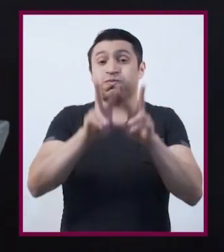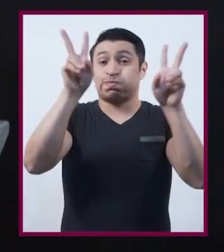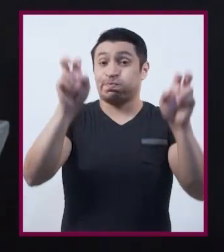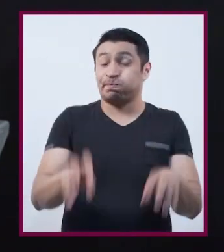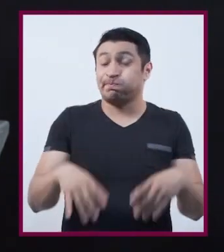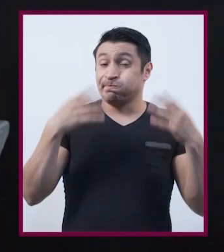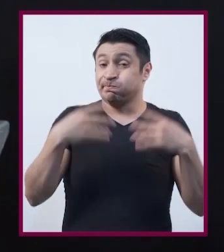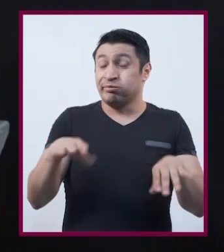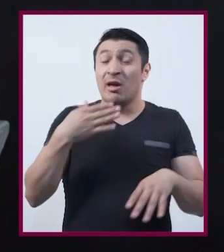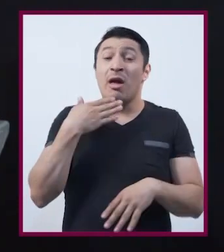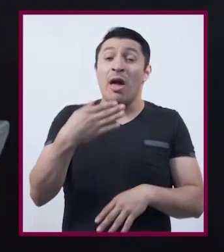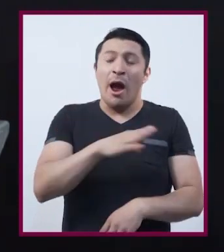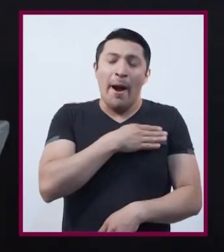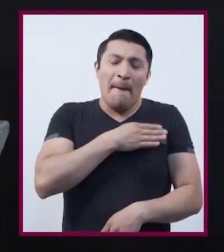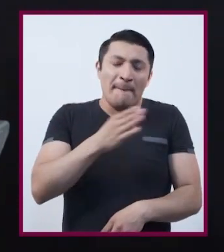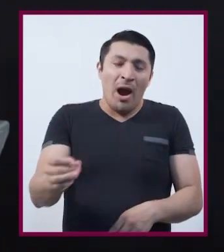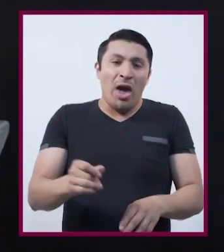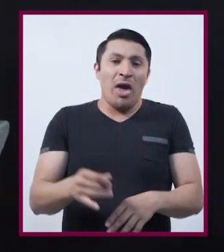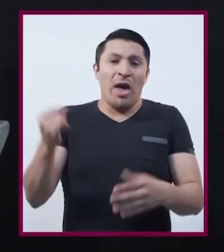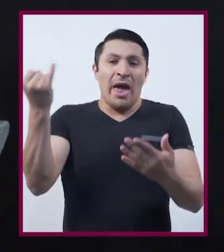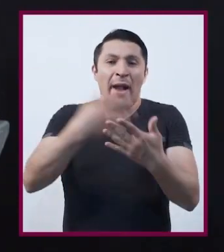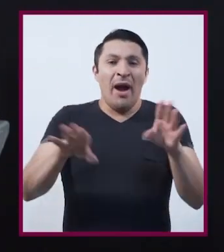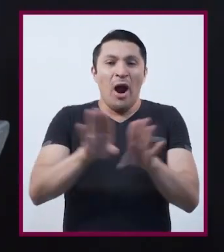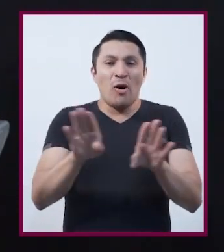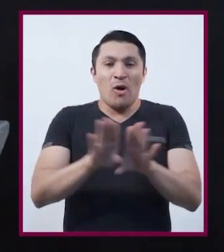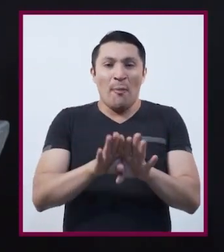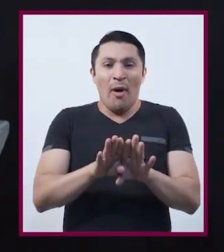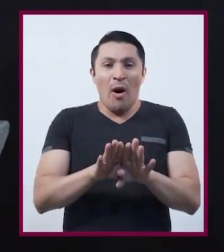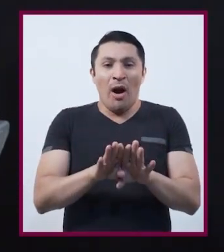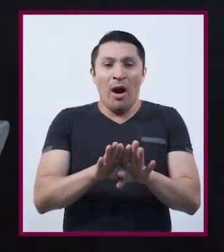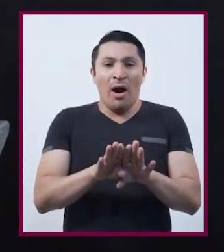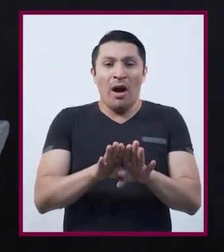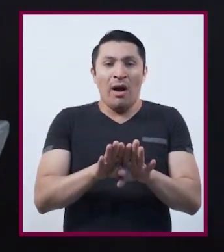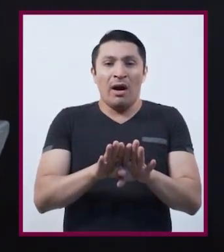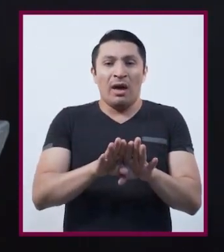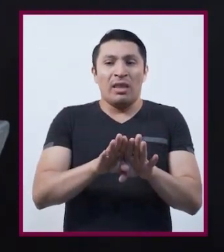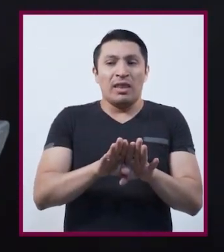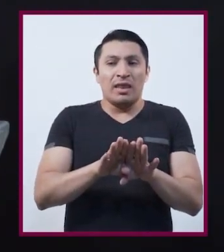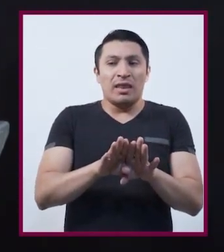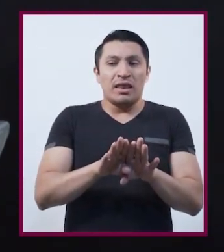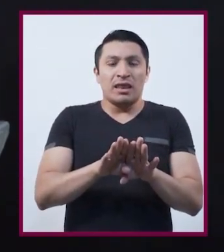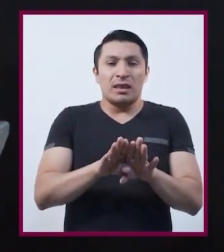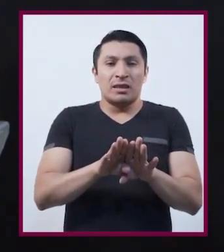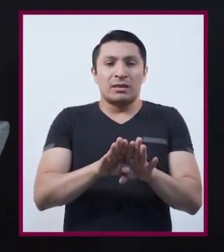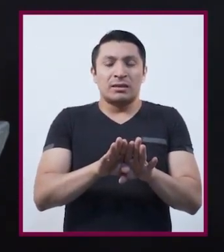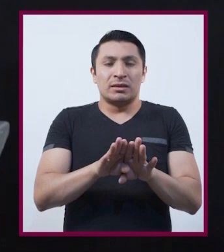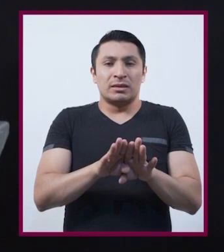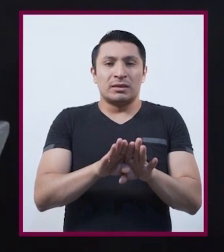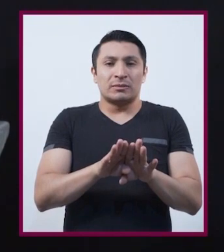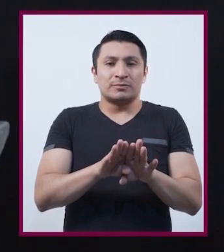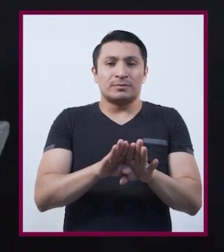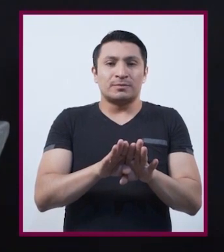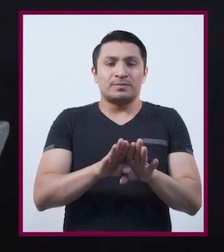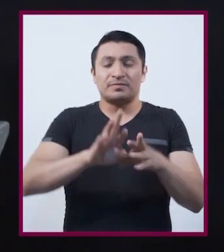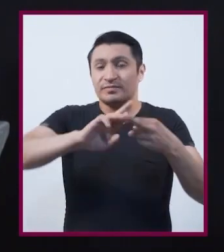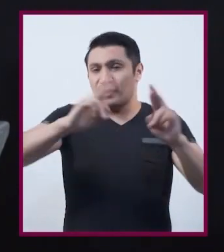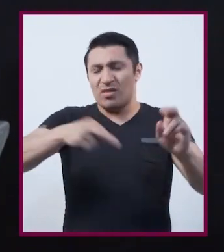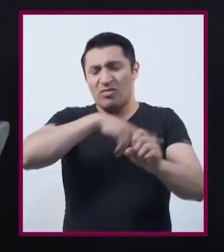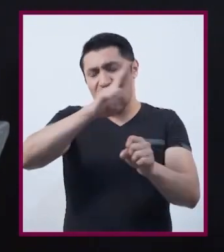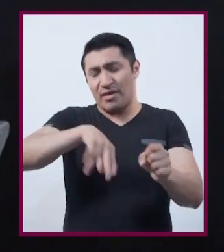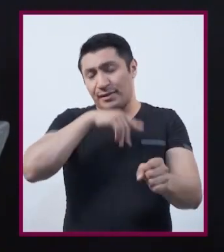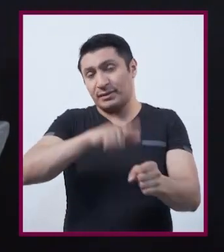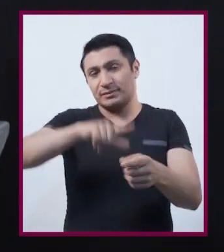cómo no han dejado de sangrar nuestros recursos naturales en Latinoamérica a partir de la llegada de Cristóbal Colón en